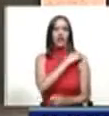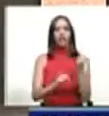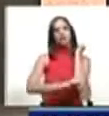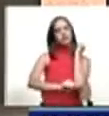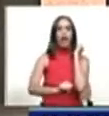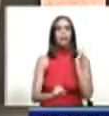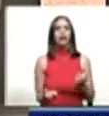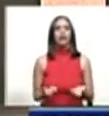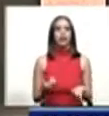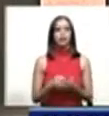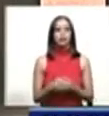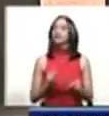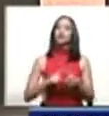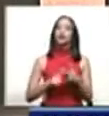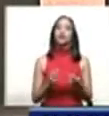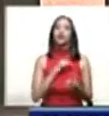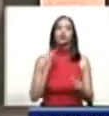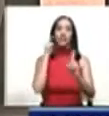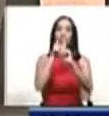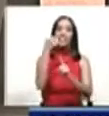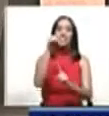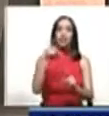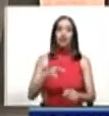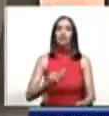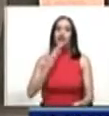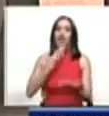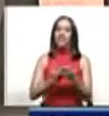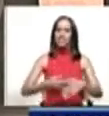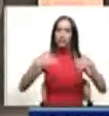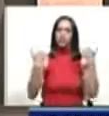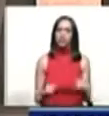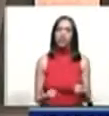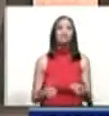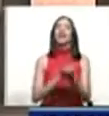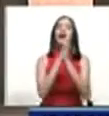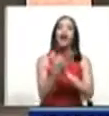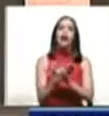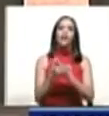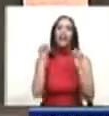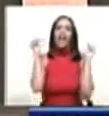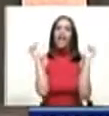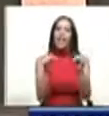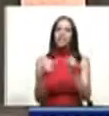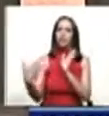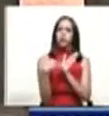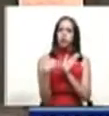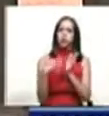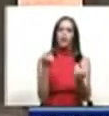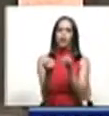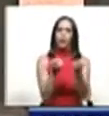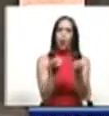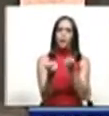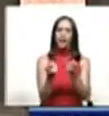puñalada trapera. Así que desde acá, desde Sur de Conducta, exigimos que se acabe ese sicariato económico, que acabe esa